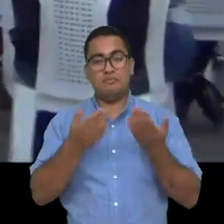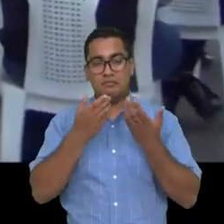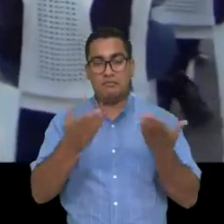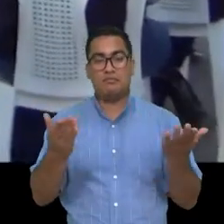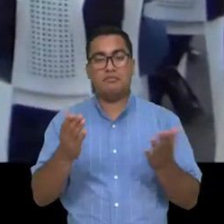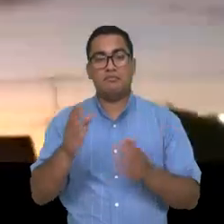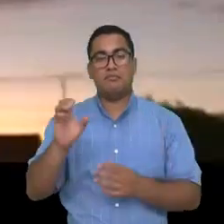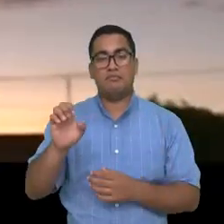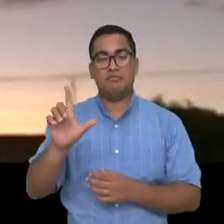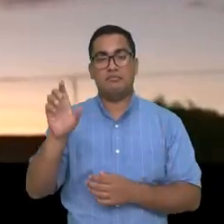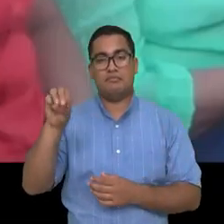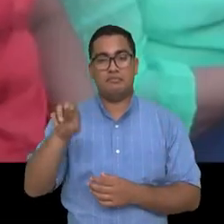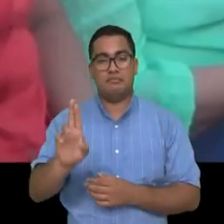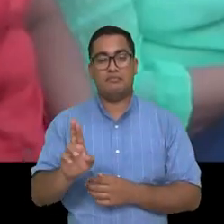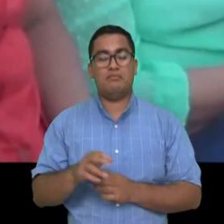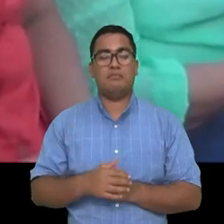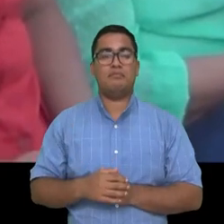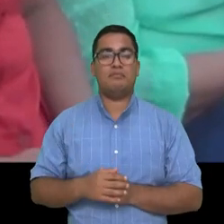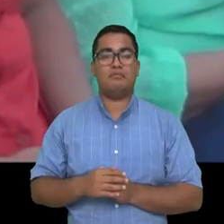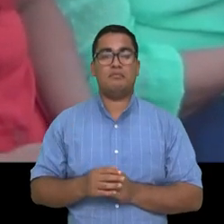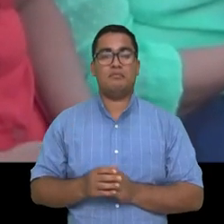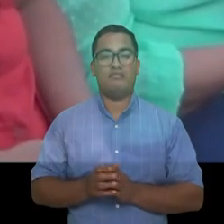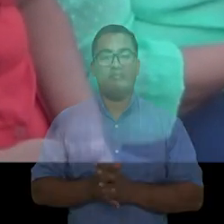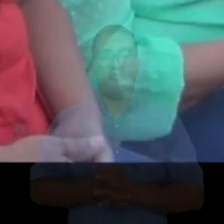les informó Elmer Marcia.